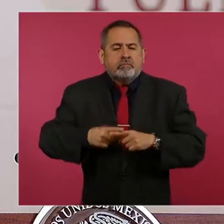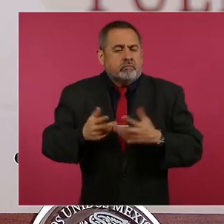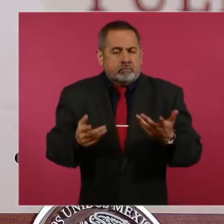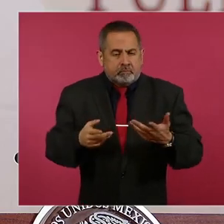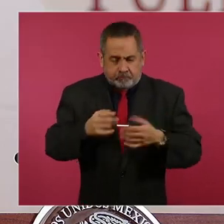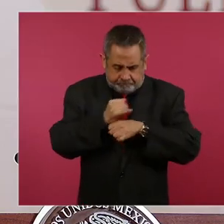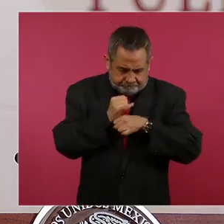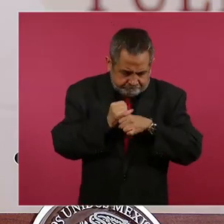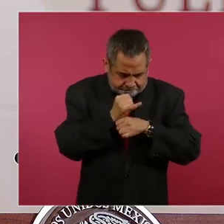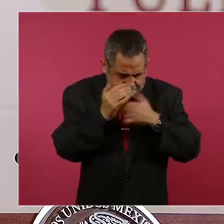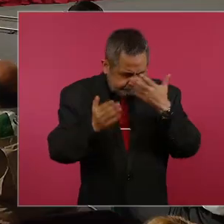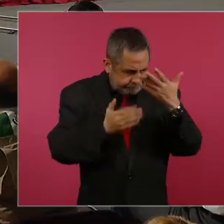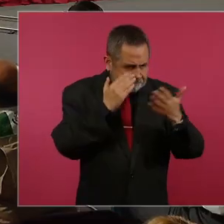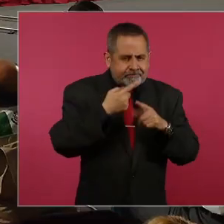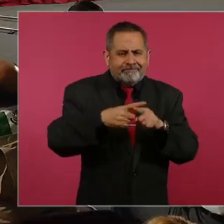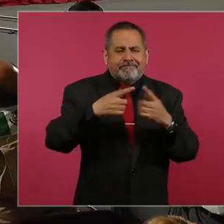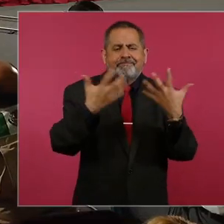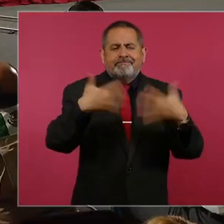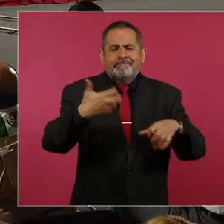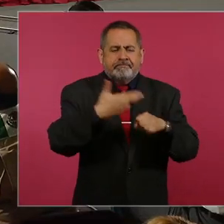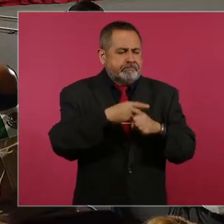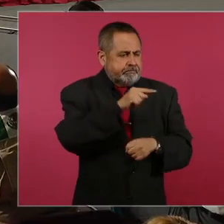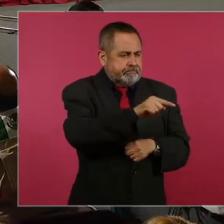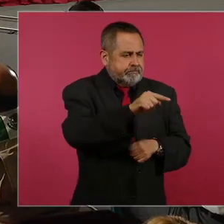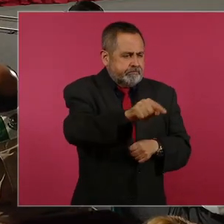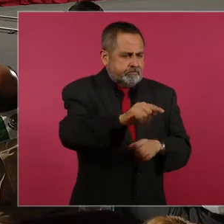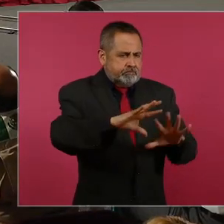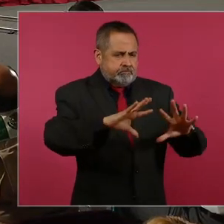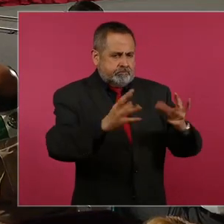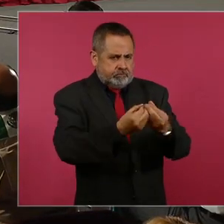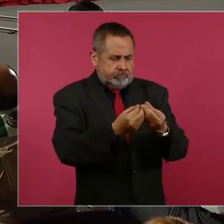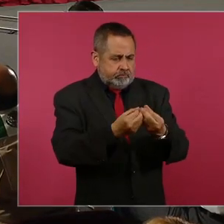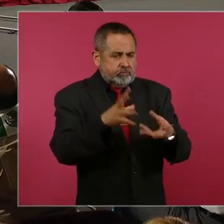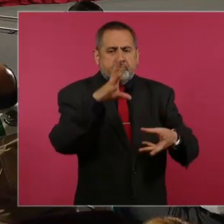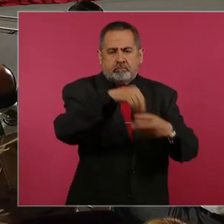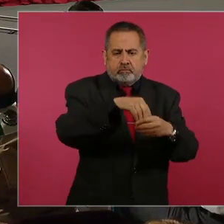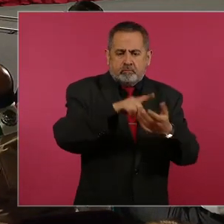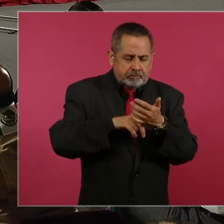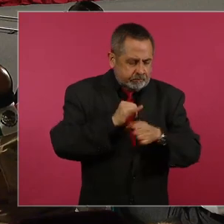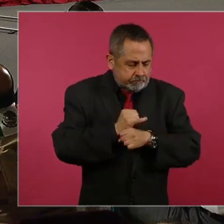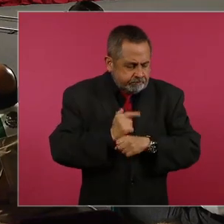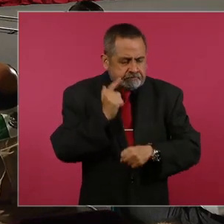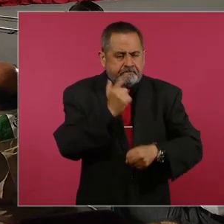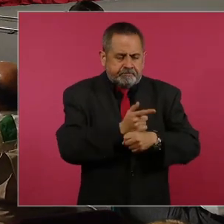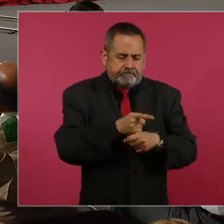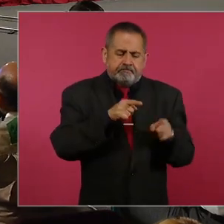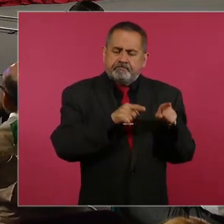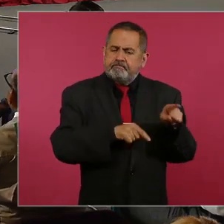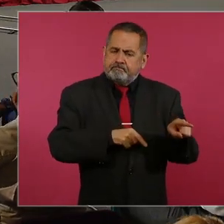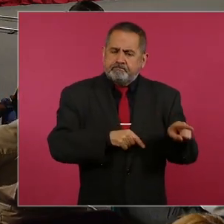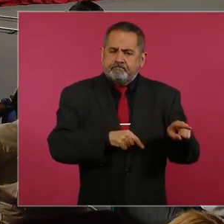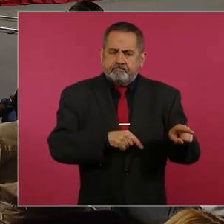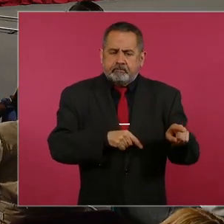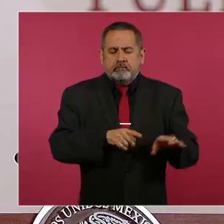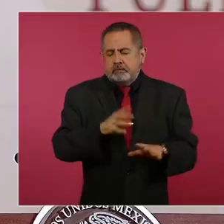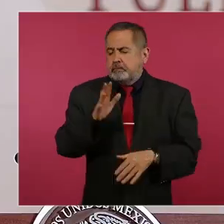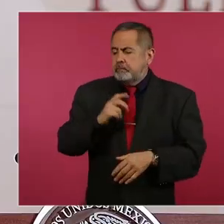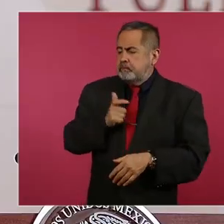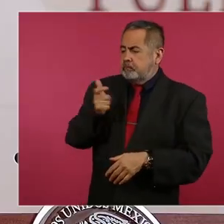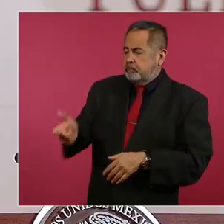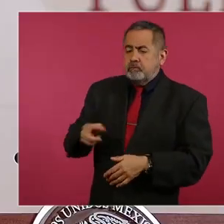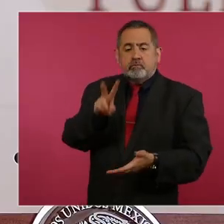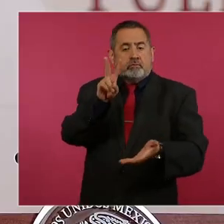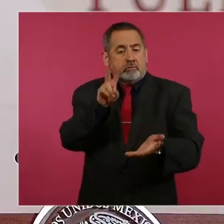auditorías a diversas empresas que se hicieron y que dentro de las auditorías ellos pagaron dos mil